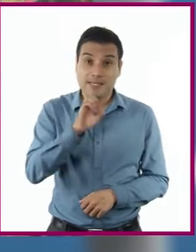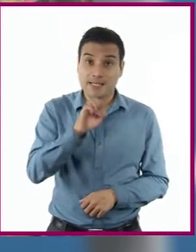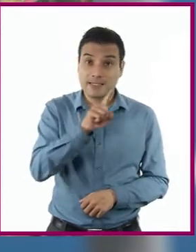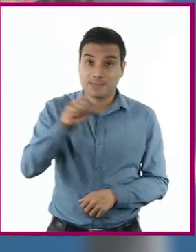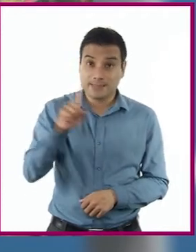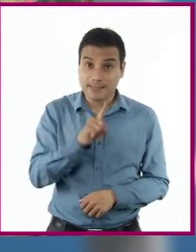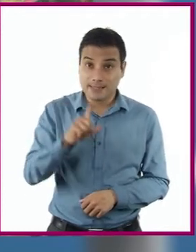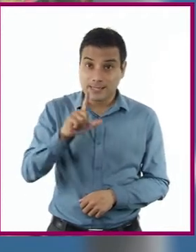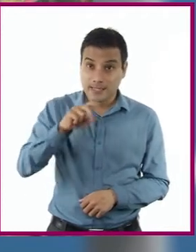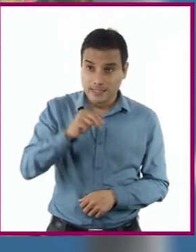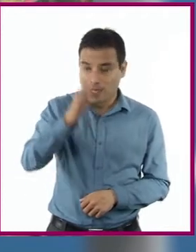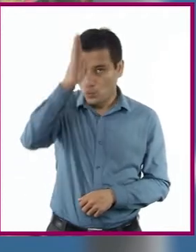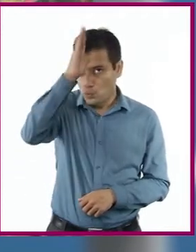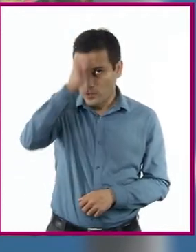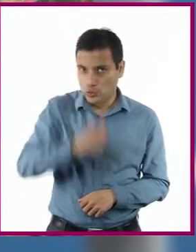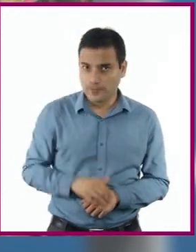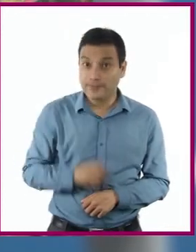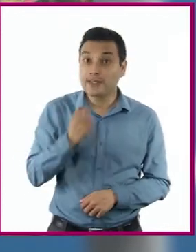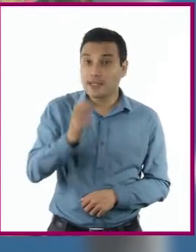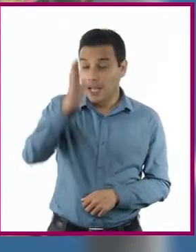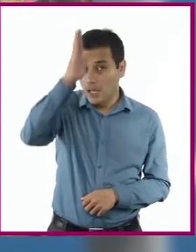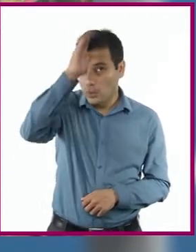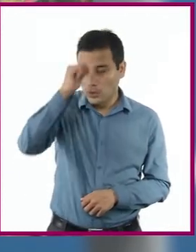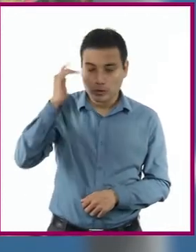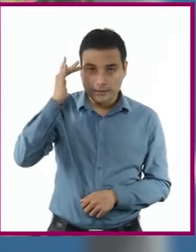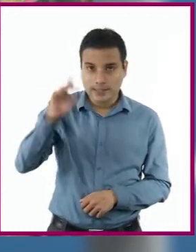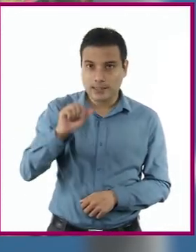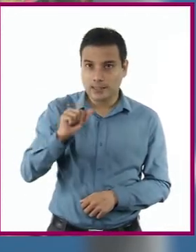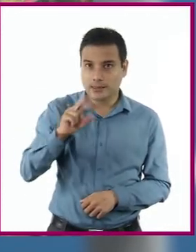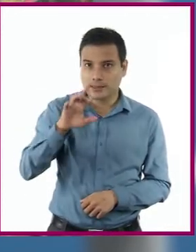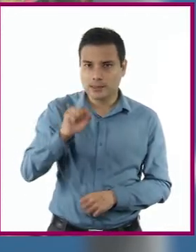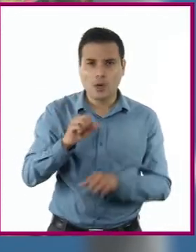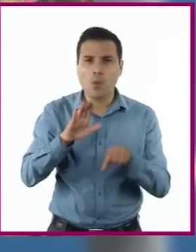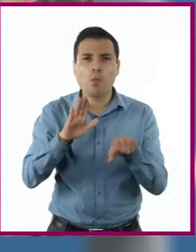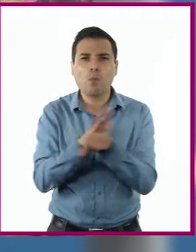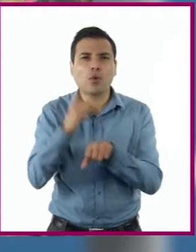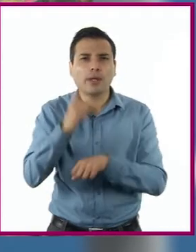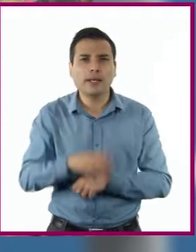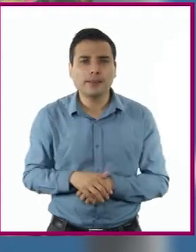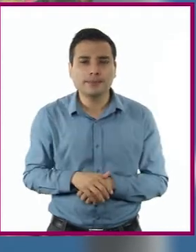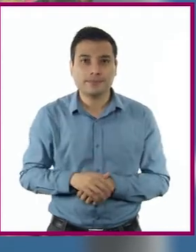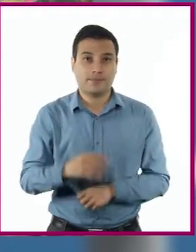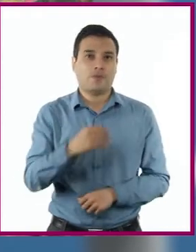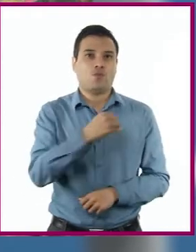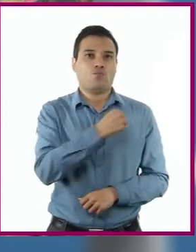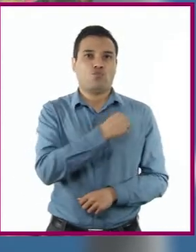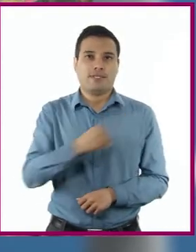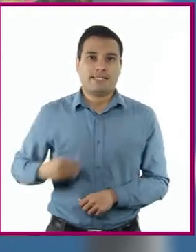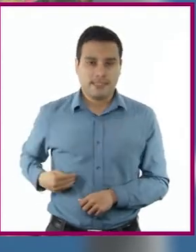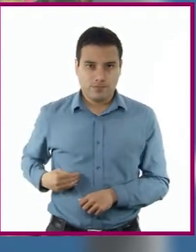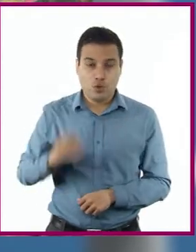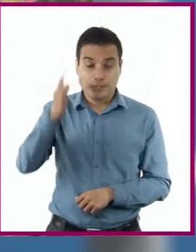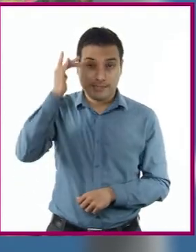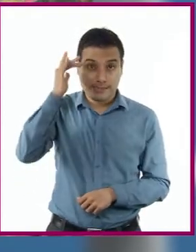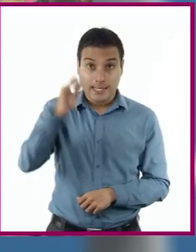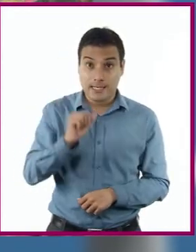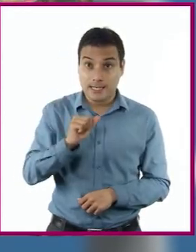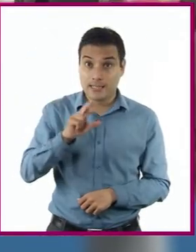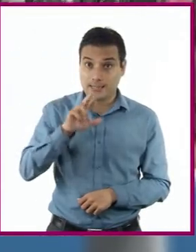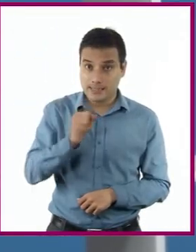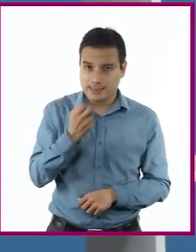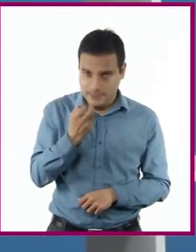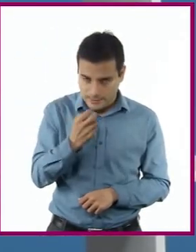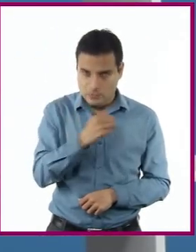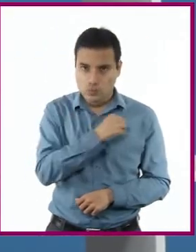esos acuerdos se llaman Acuerdos de San Andrés, porque San Andrés se llama el municipio donde se firmaron esos